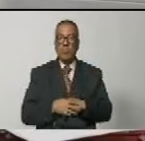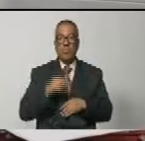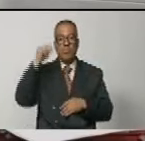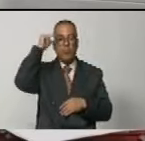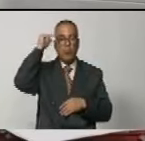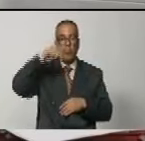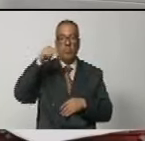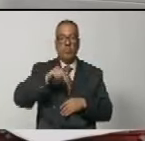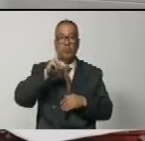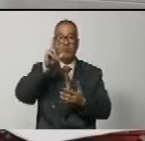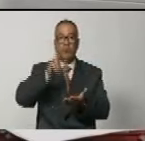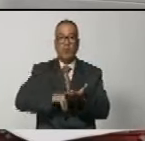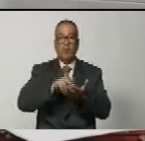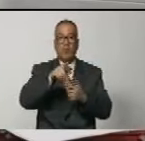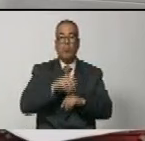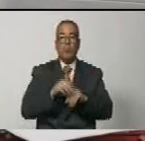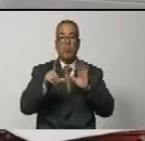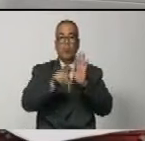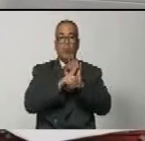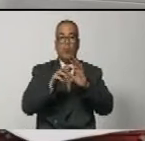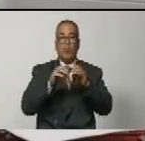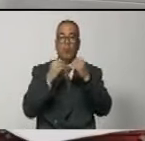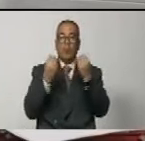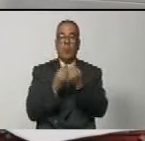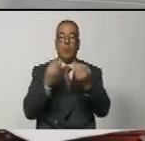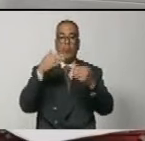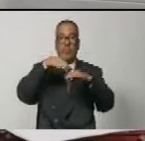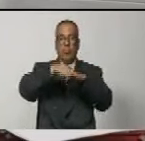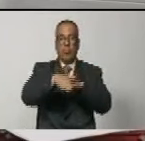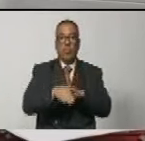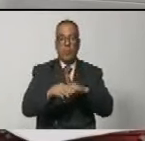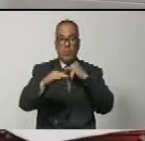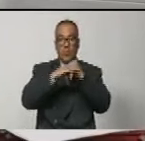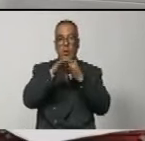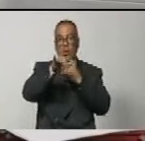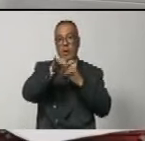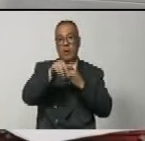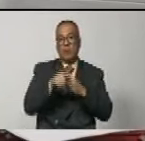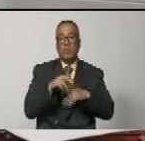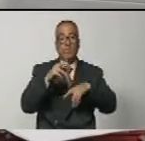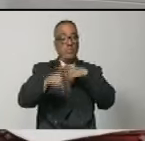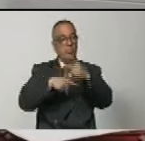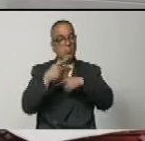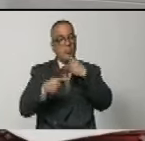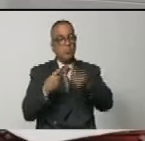Hoy aprobaremos la Ley Orgánica para la Inclusión, Igualdad y